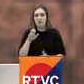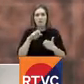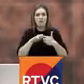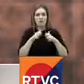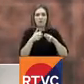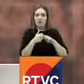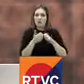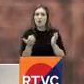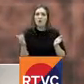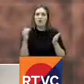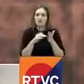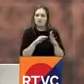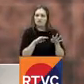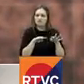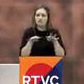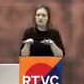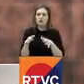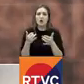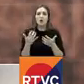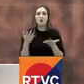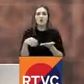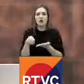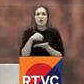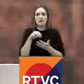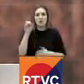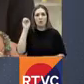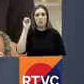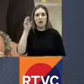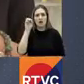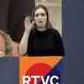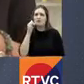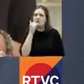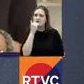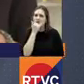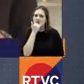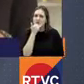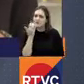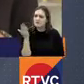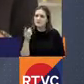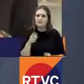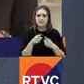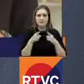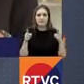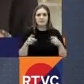en un corregimiento de Malambo Atlántico. ¿Qué pasó, Elsie Beleño? Buenas tardes, adelante.